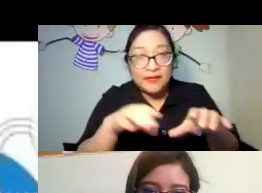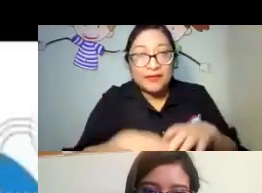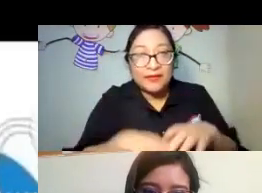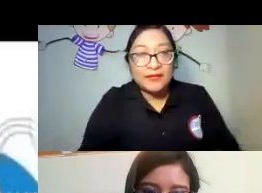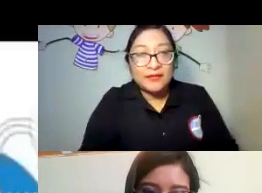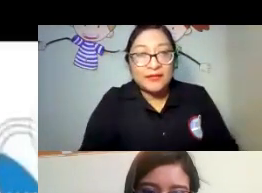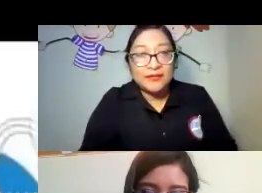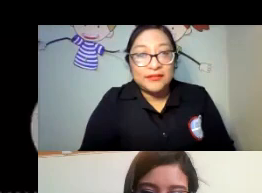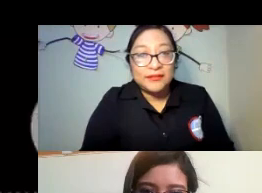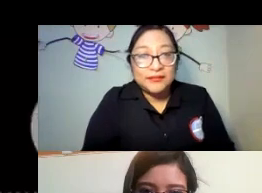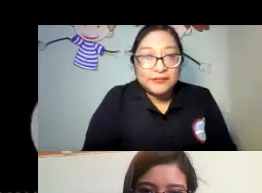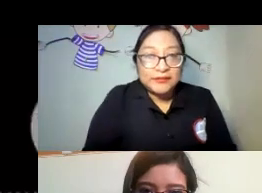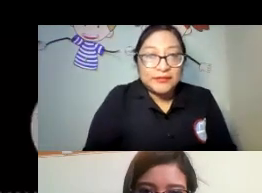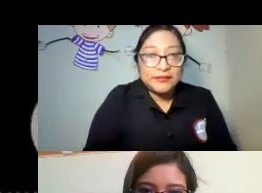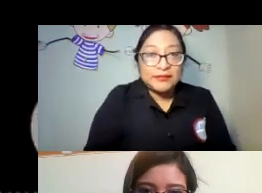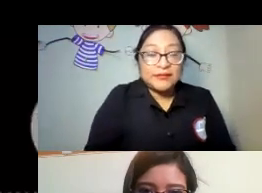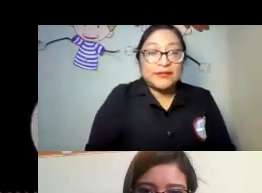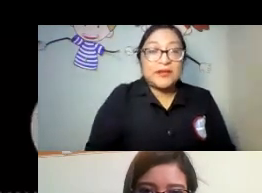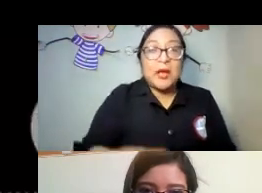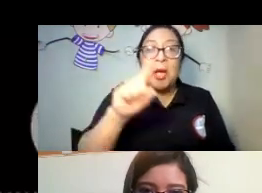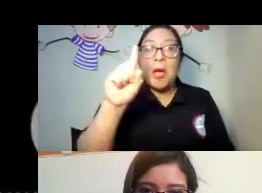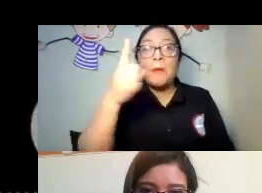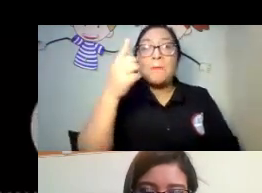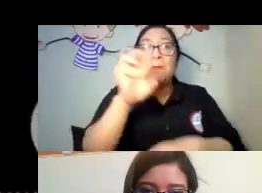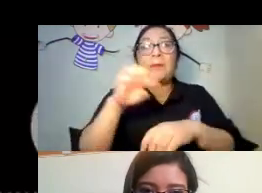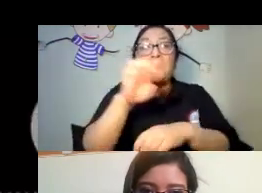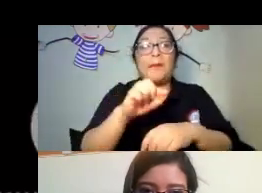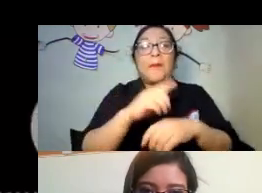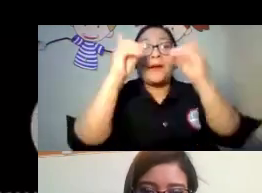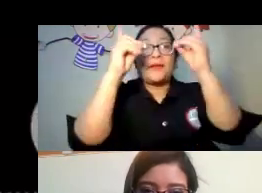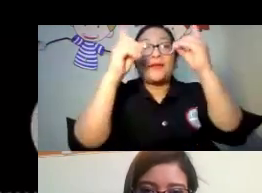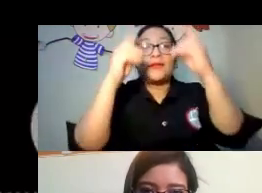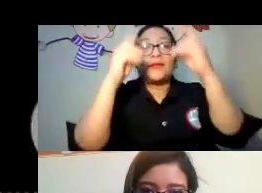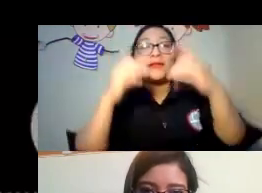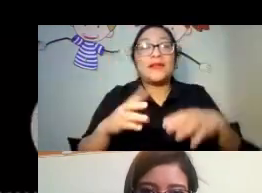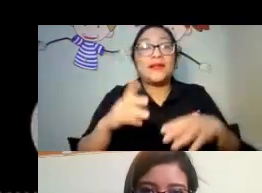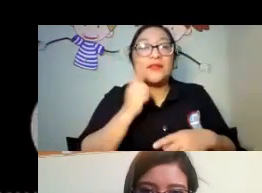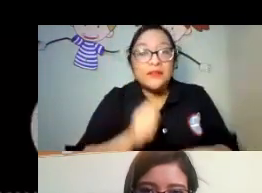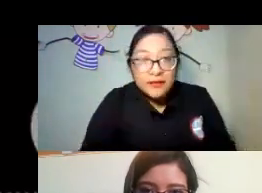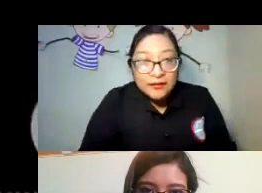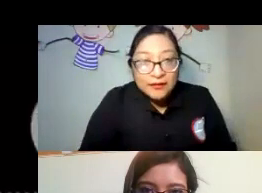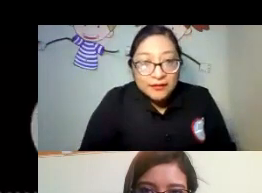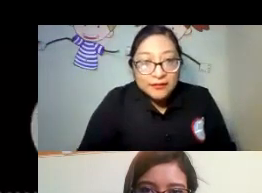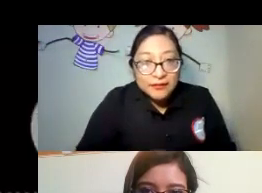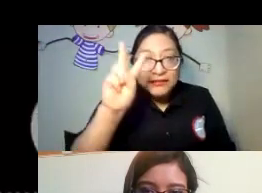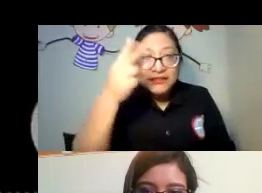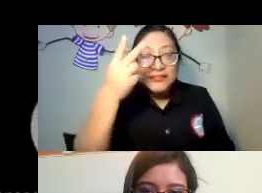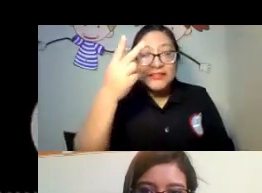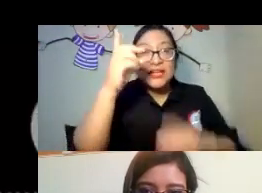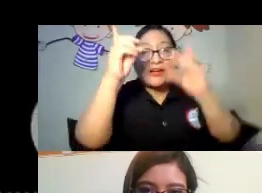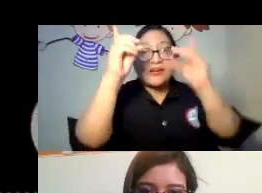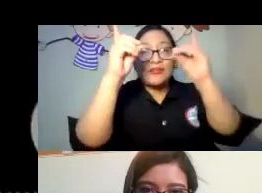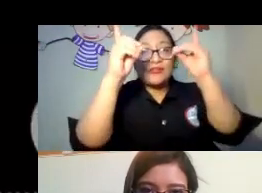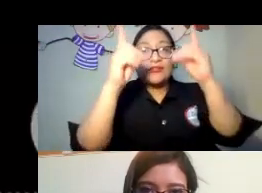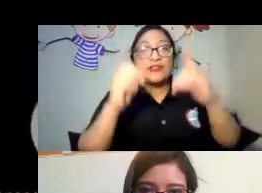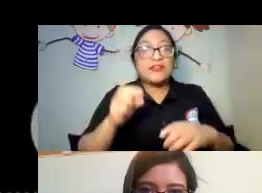Primero primaria de discapacidad auditiva. Segundo primaria de discapacidad visual. Tienen el logotipo del